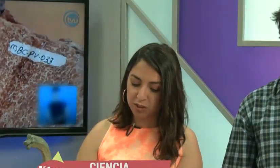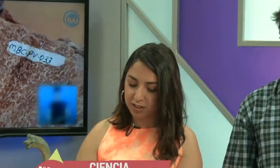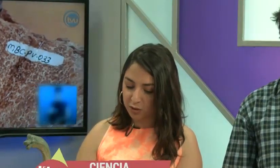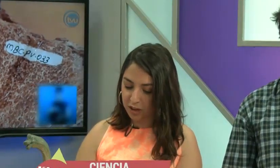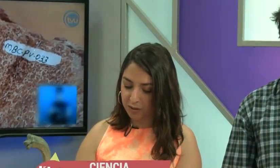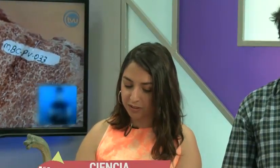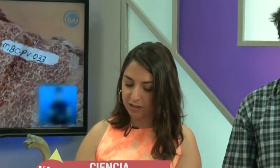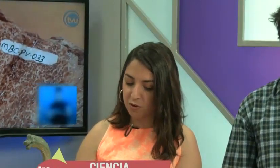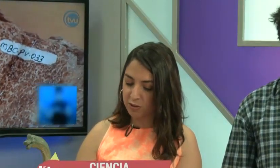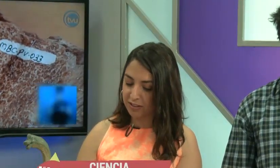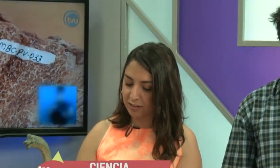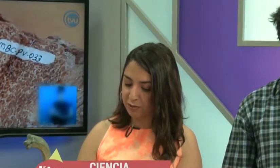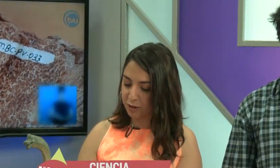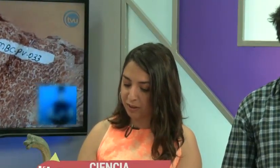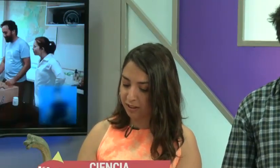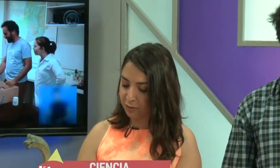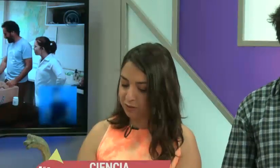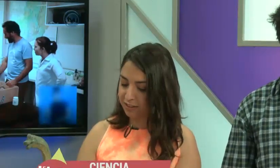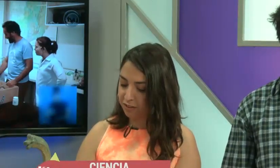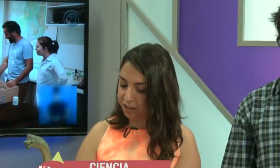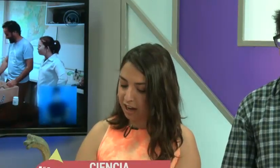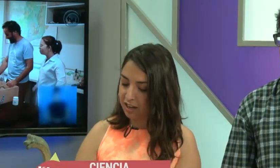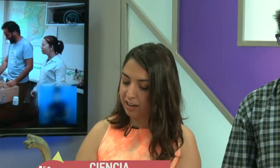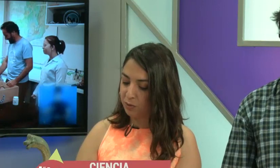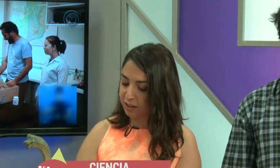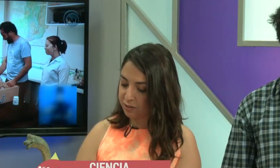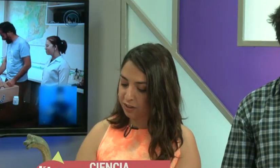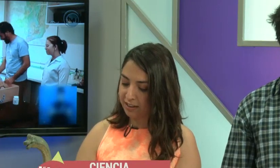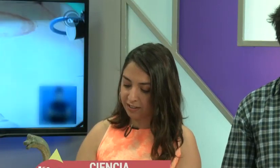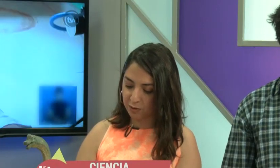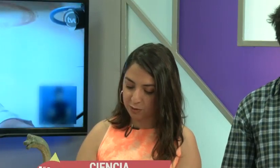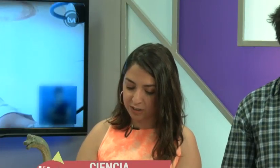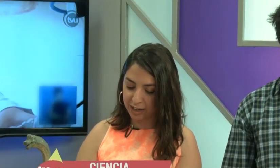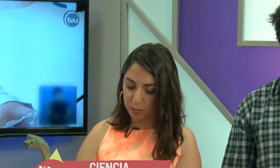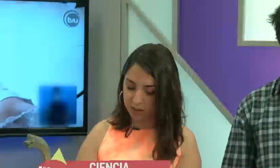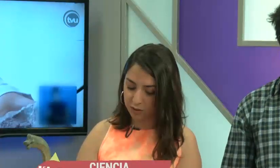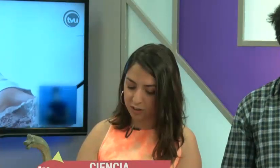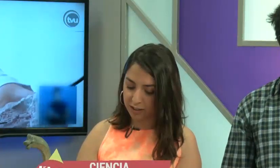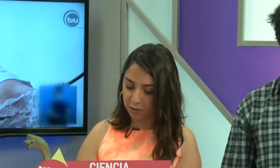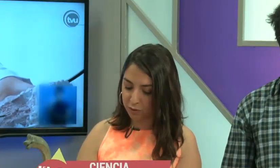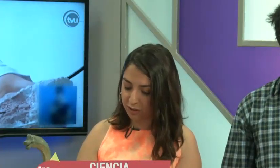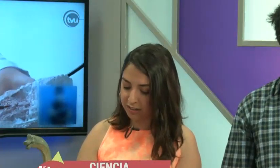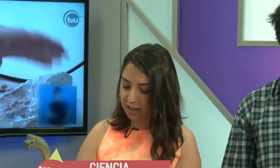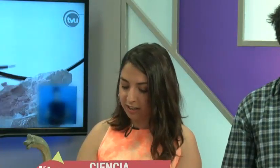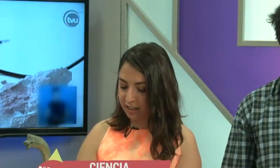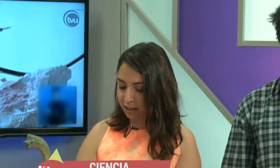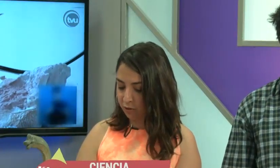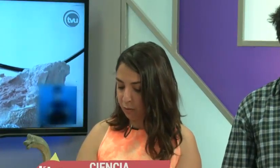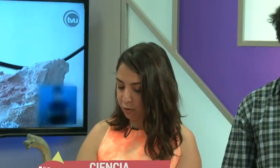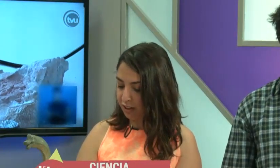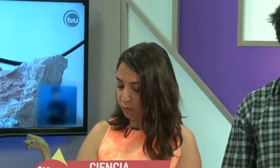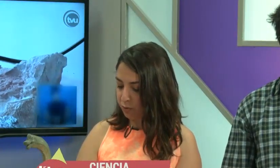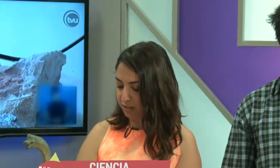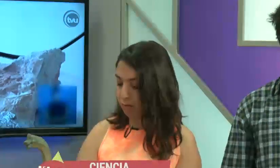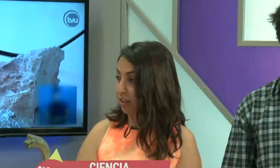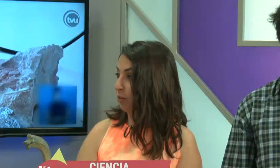por su trayectoria de 25 años al servicio de la investigación científica, educación, extensión social y protección de restos fósiles de